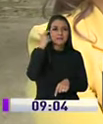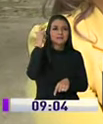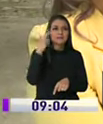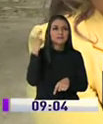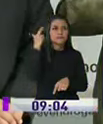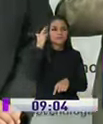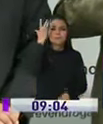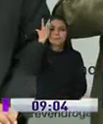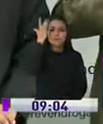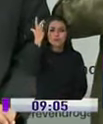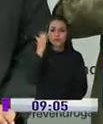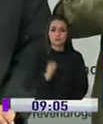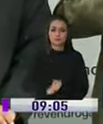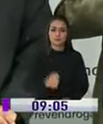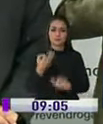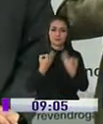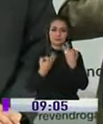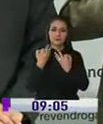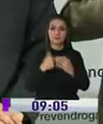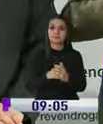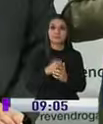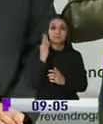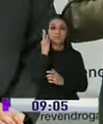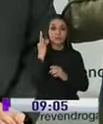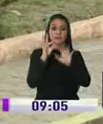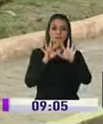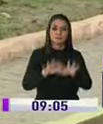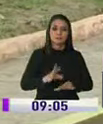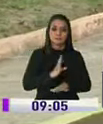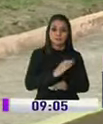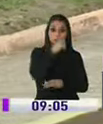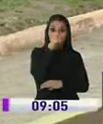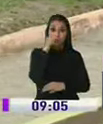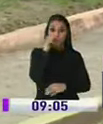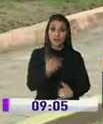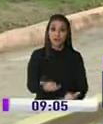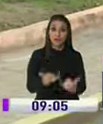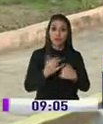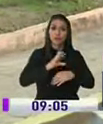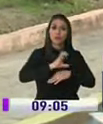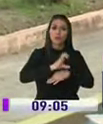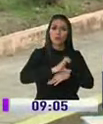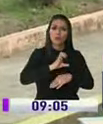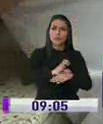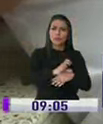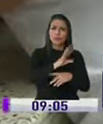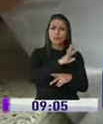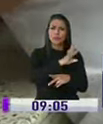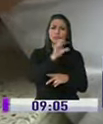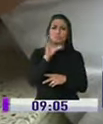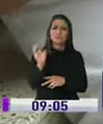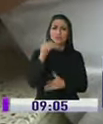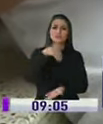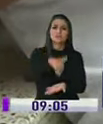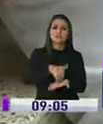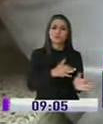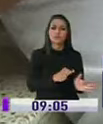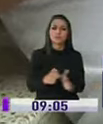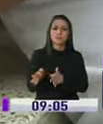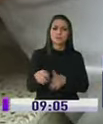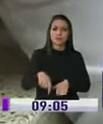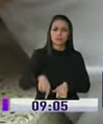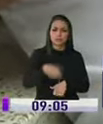debemos consumir. Según Lady Zúñiga, secretaria técnica de drogas, actualmente en el Ecuador existen más de 400 centros de tratamiento